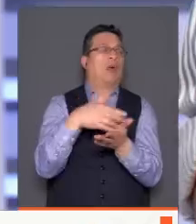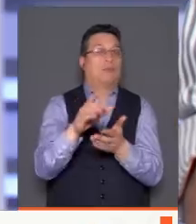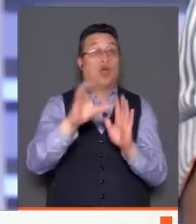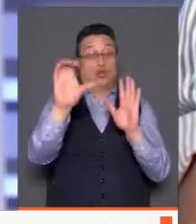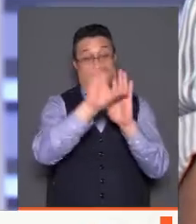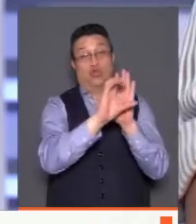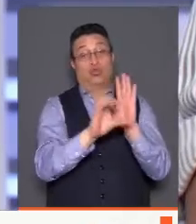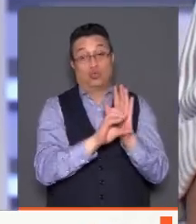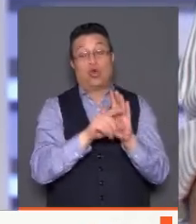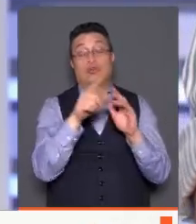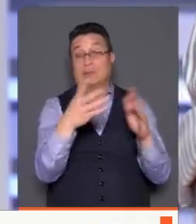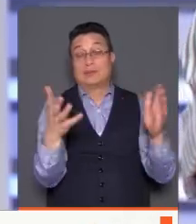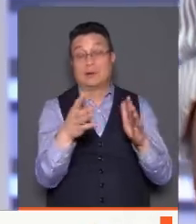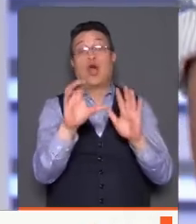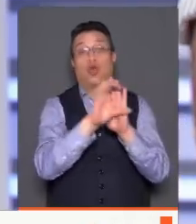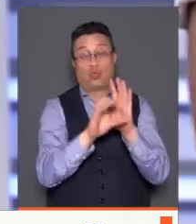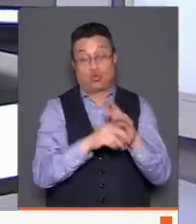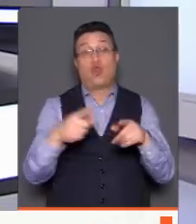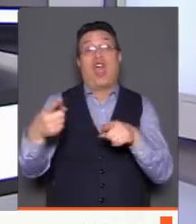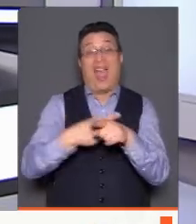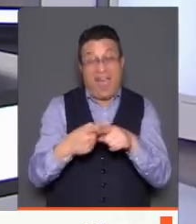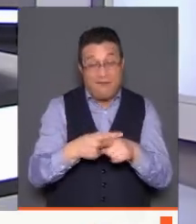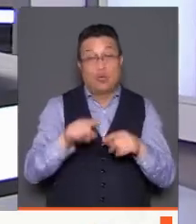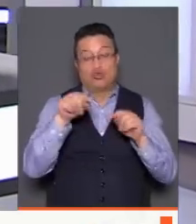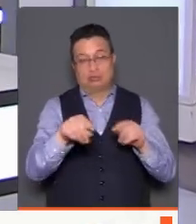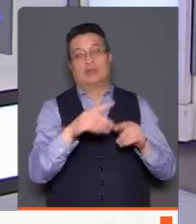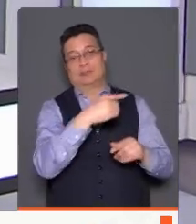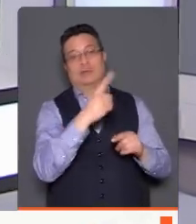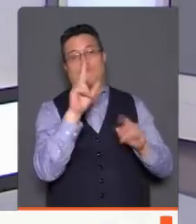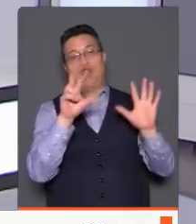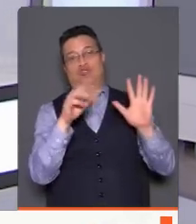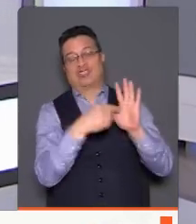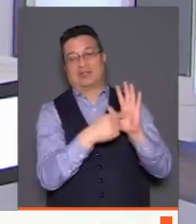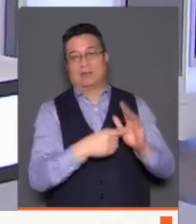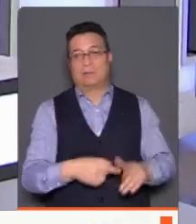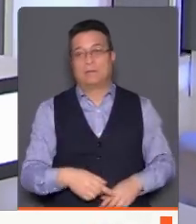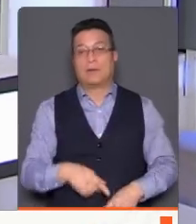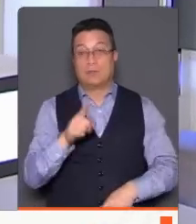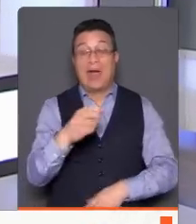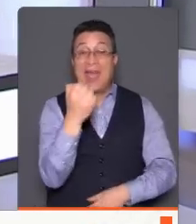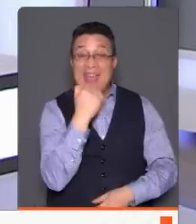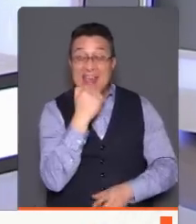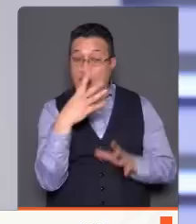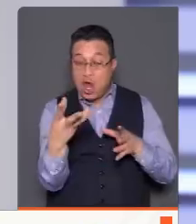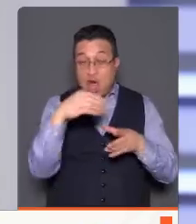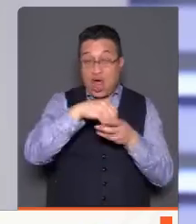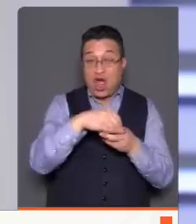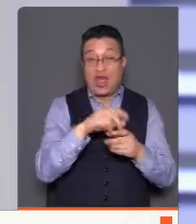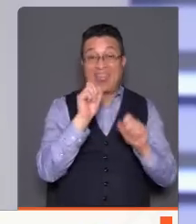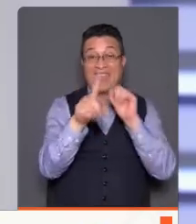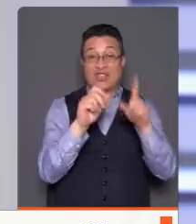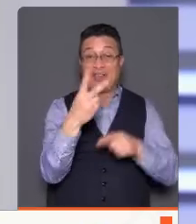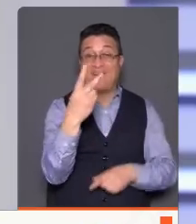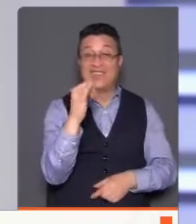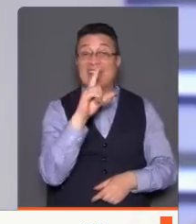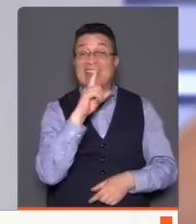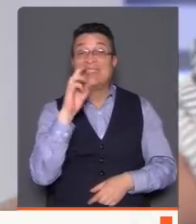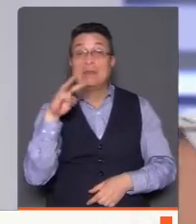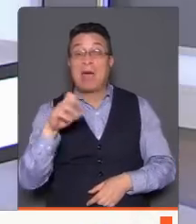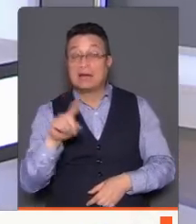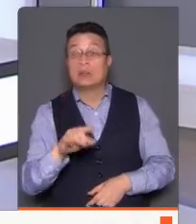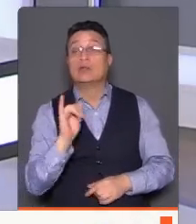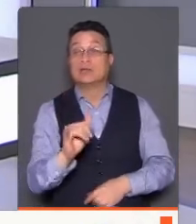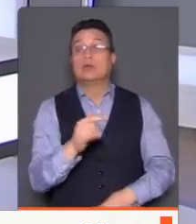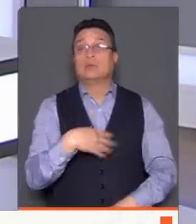que es la constitución de los abusos y los privilegios. Pero la defensoría de las víctimas, para que lo aclare. ¿Fue un error no incluirlo? Lo que pasa es que yo... Ya, pero